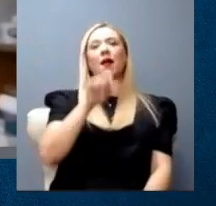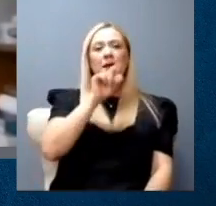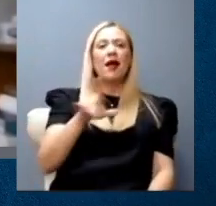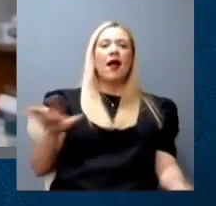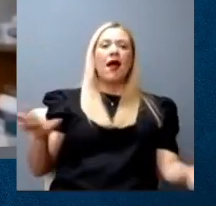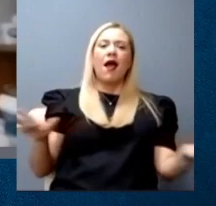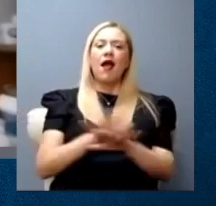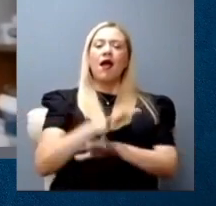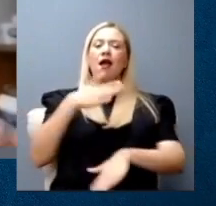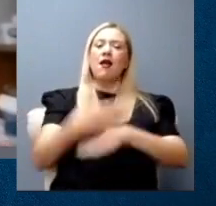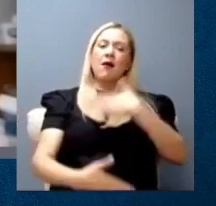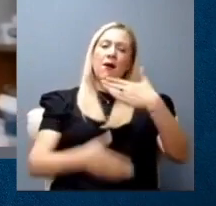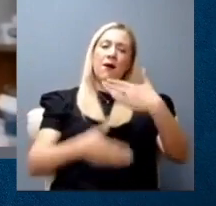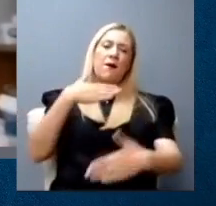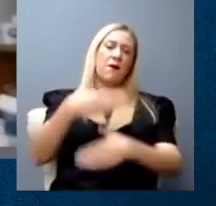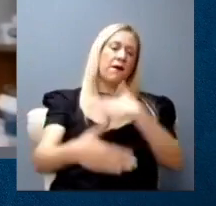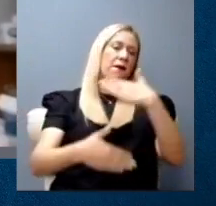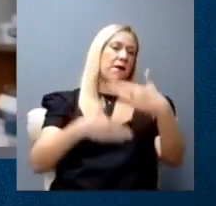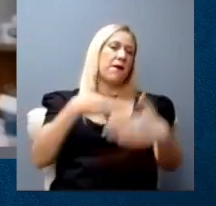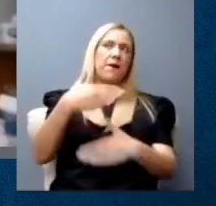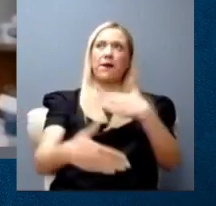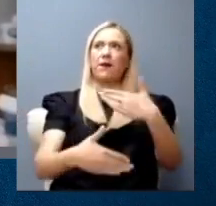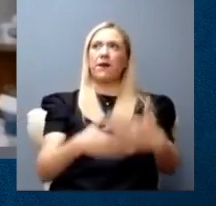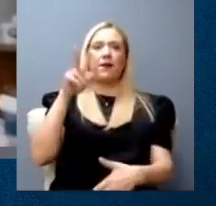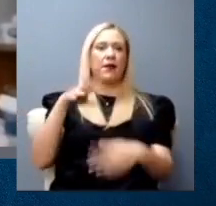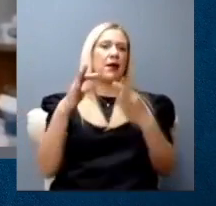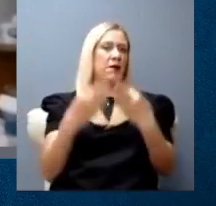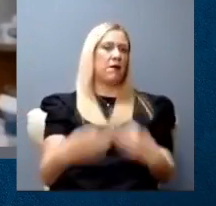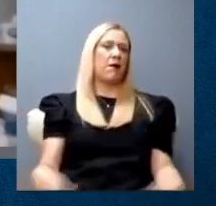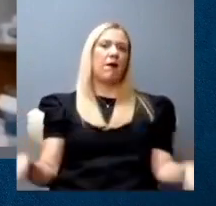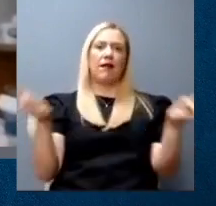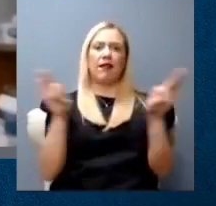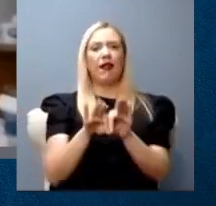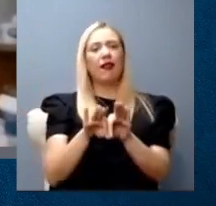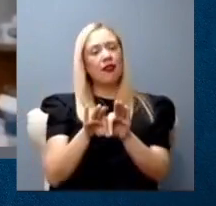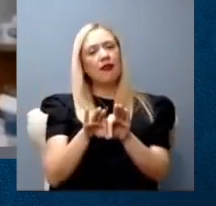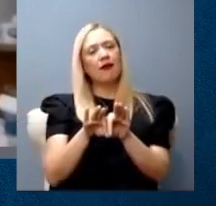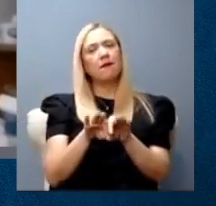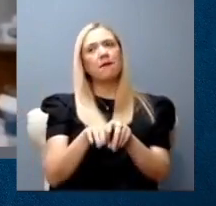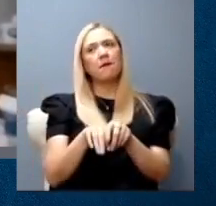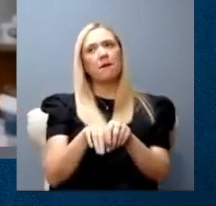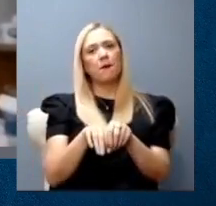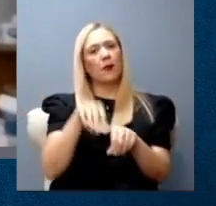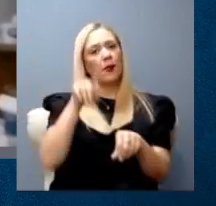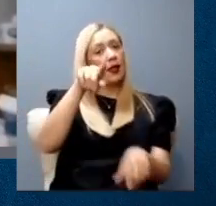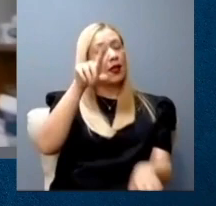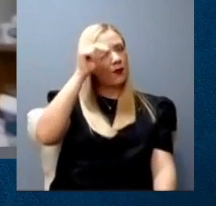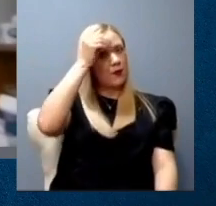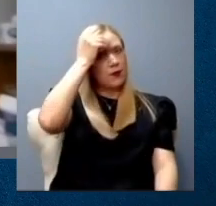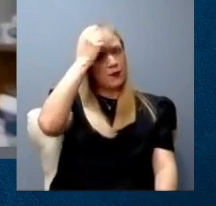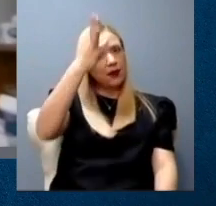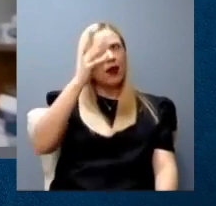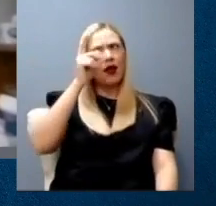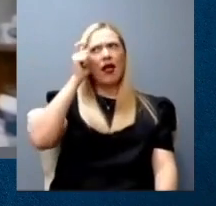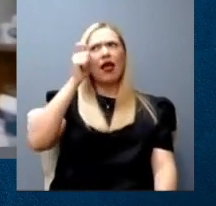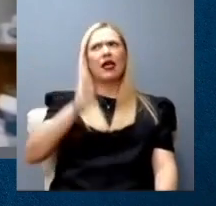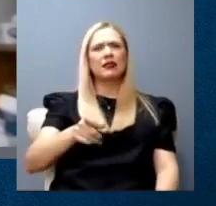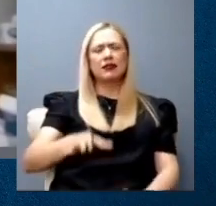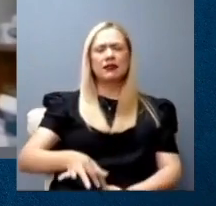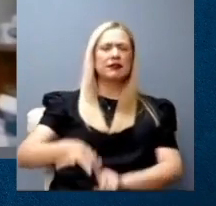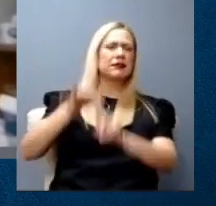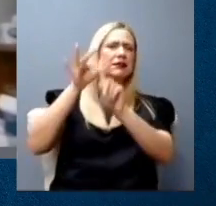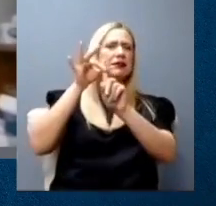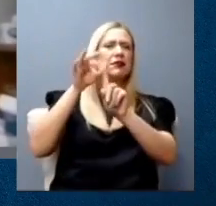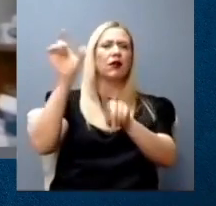del propio sistema sumamente importante, ¿no? Recordemos que estamos ante un sistema que nace con